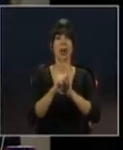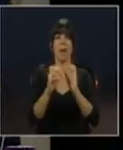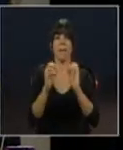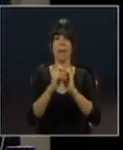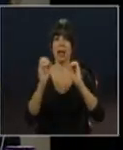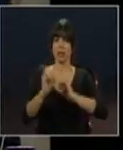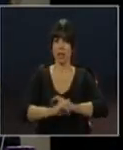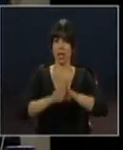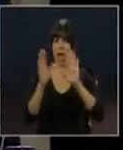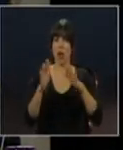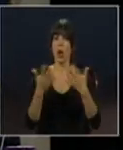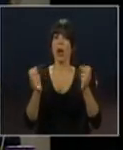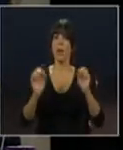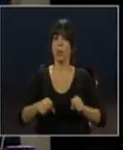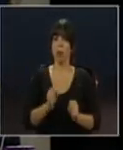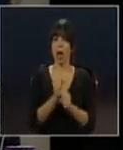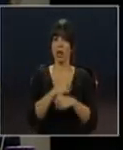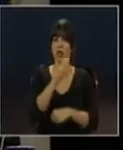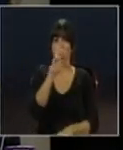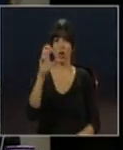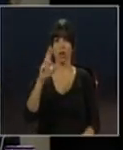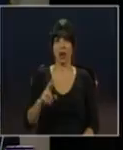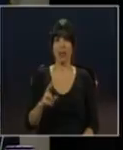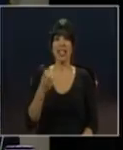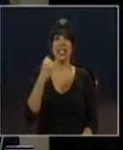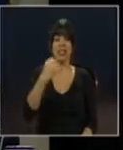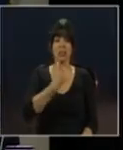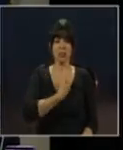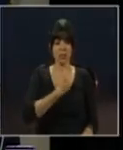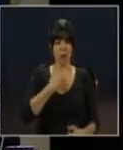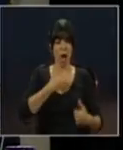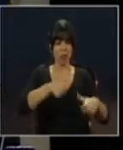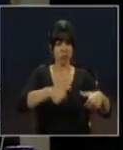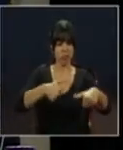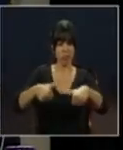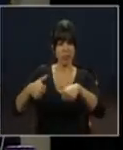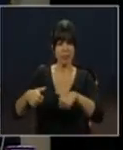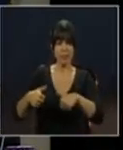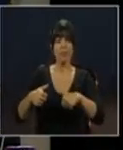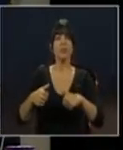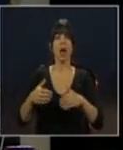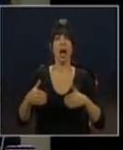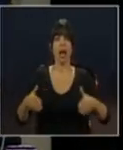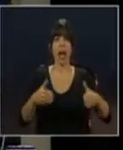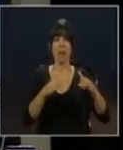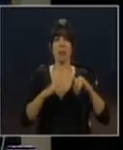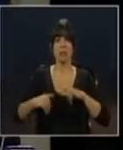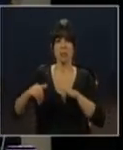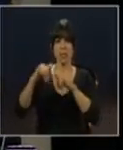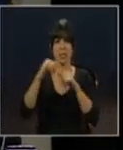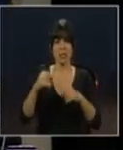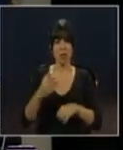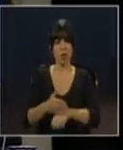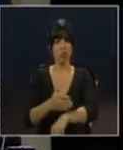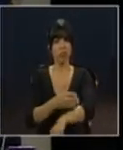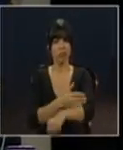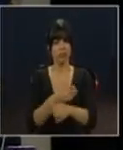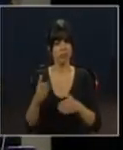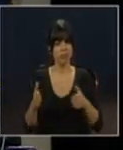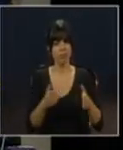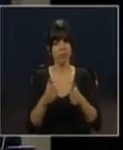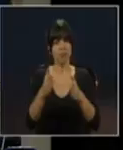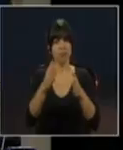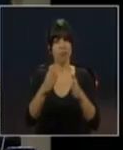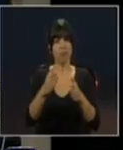claro de lo que puede hacer Costa Rica cuando nos ponemos de acuerdo y avanzamos en una misma dirección. Al igual que la